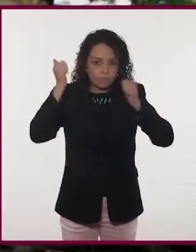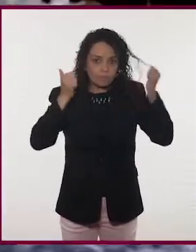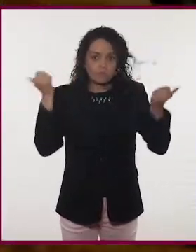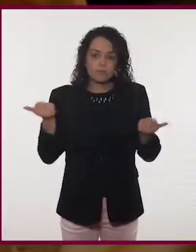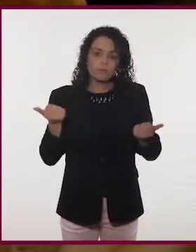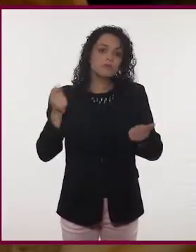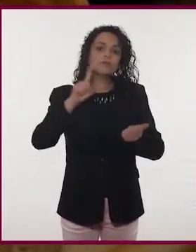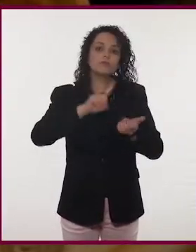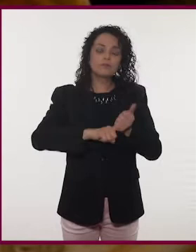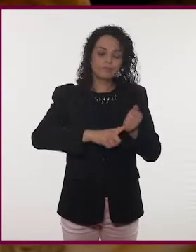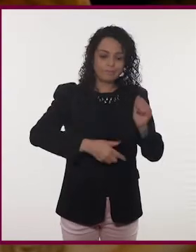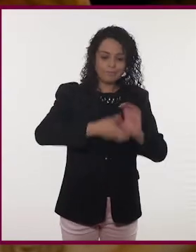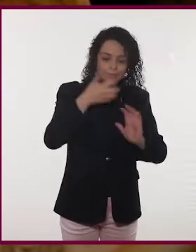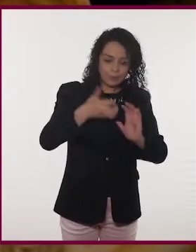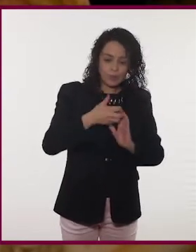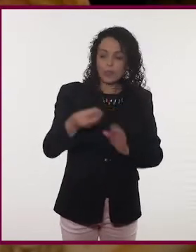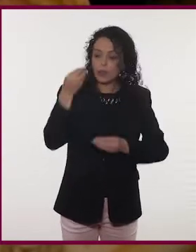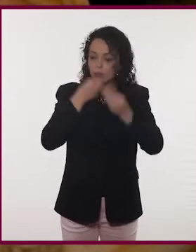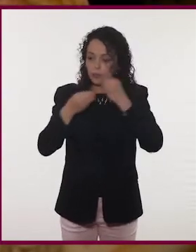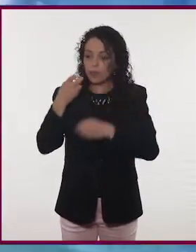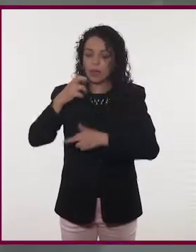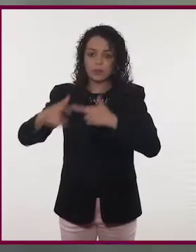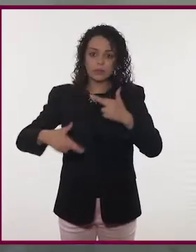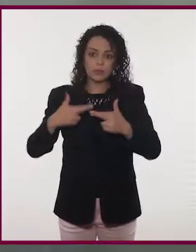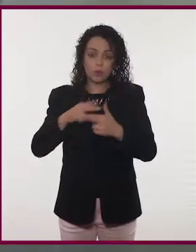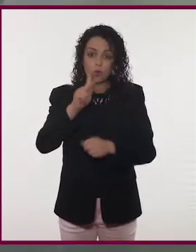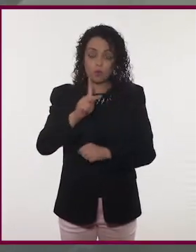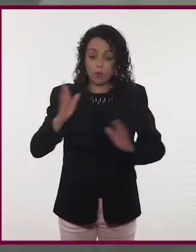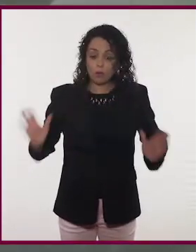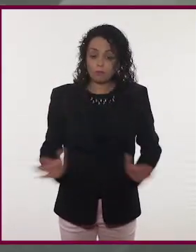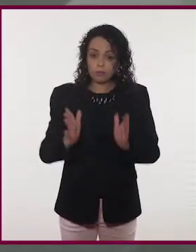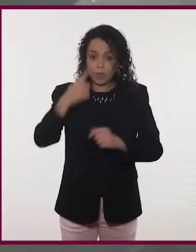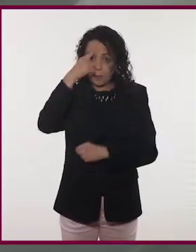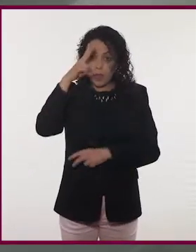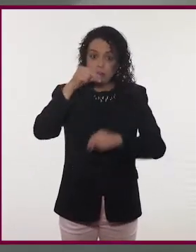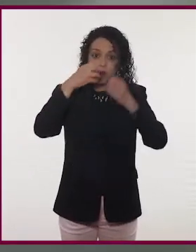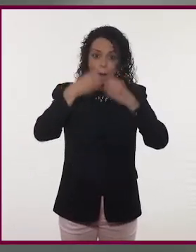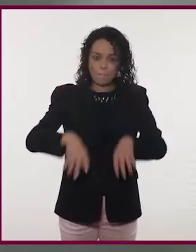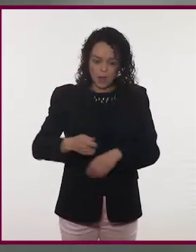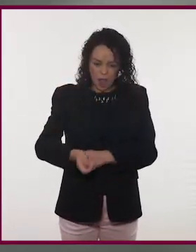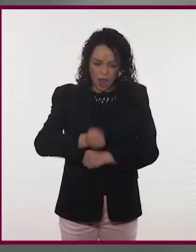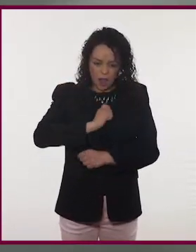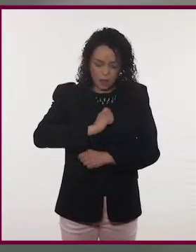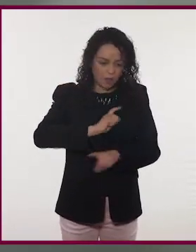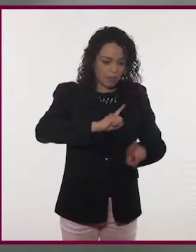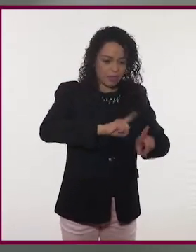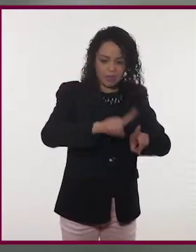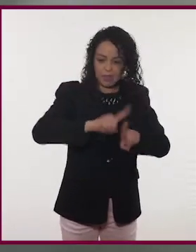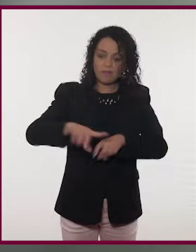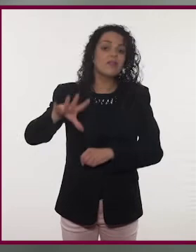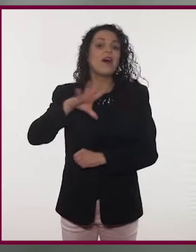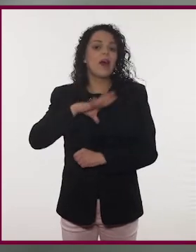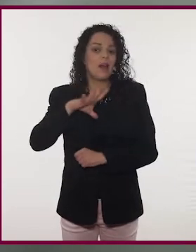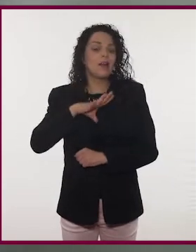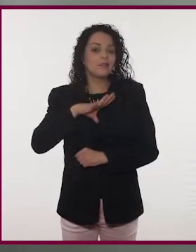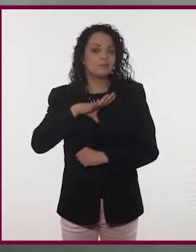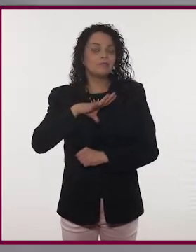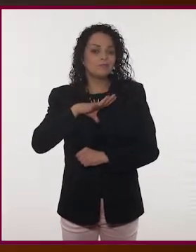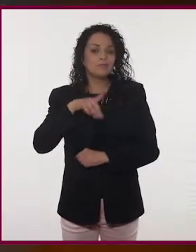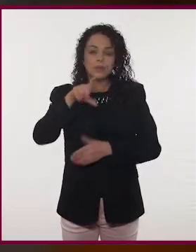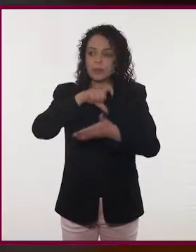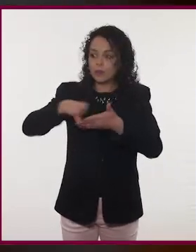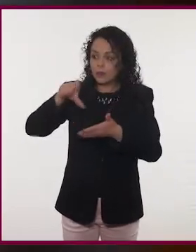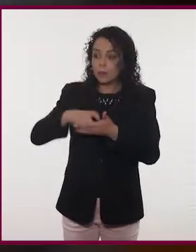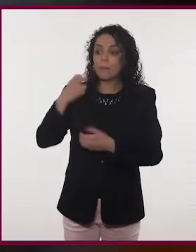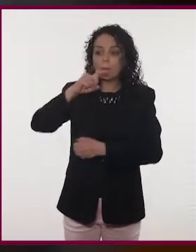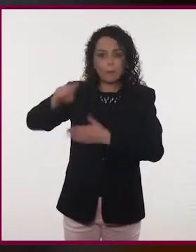histórico y gastronómico de la región. E impulsa a los pueblos para que no pierdan su identidad y diversidad.